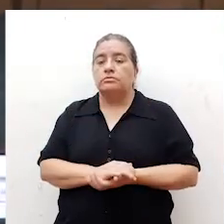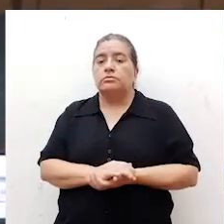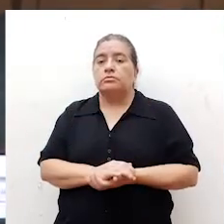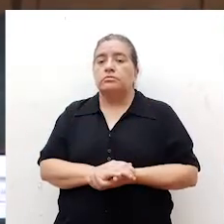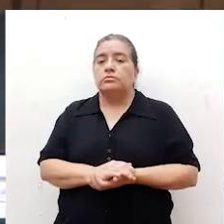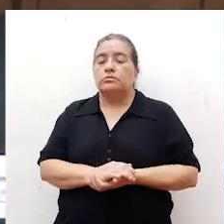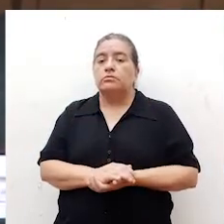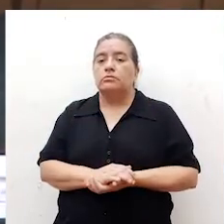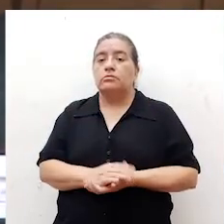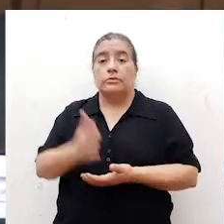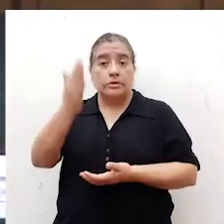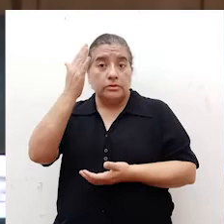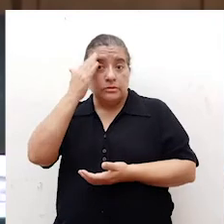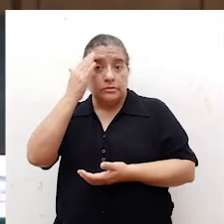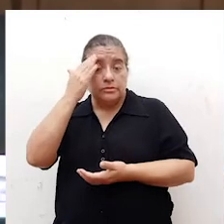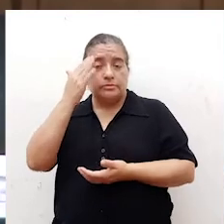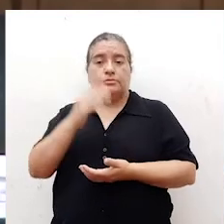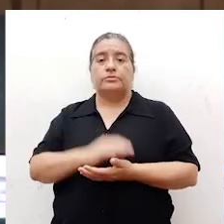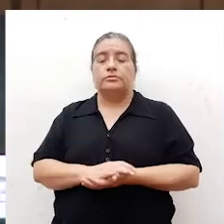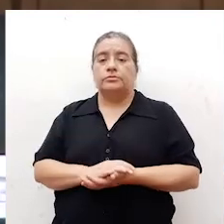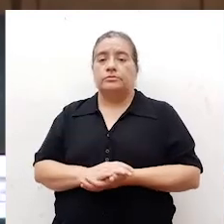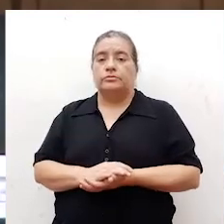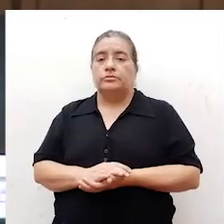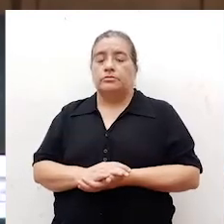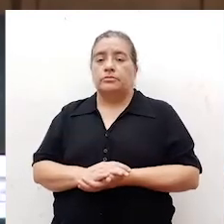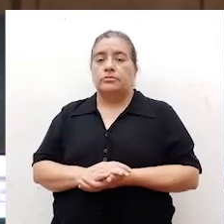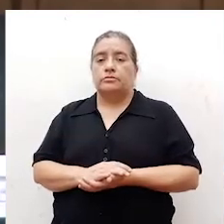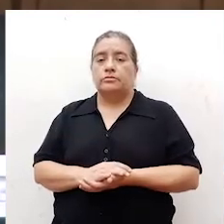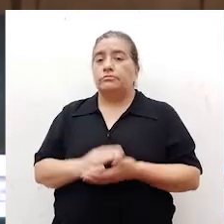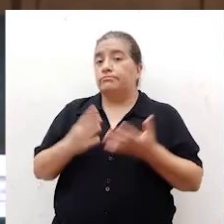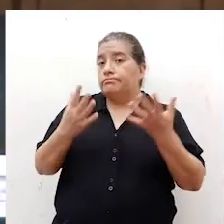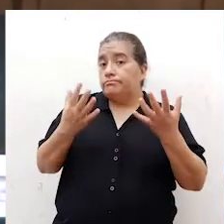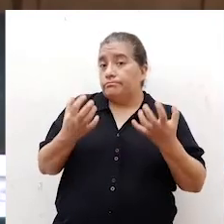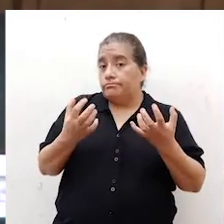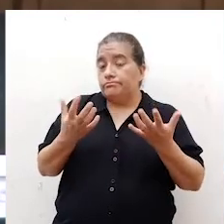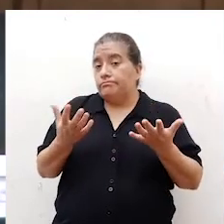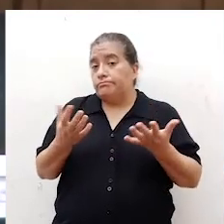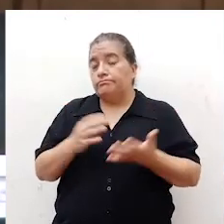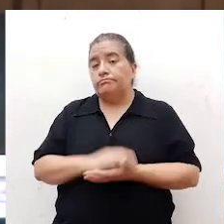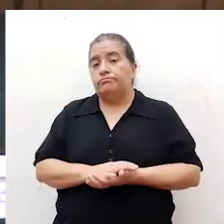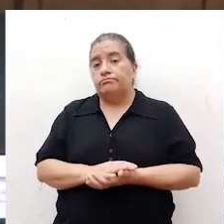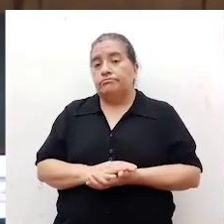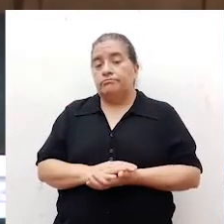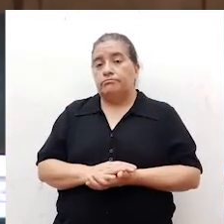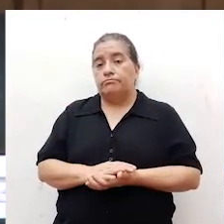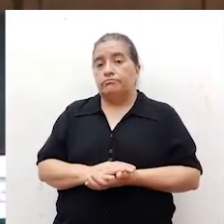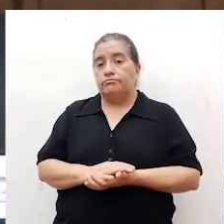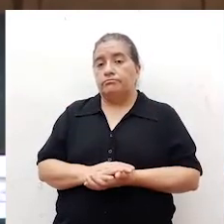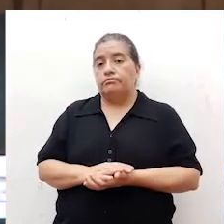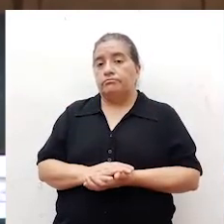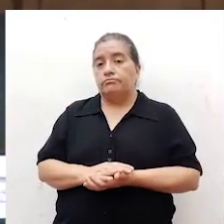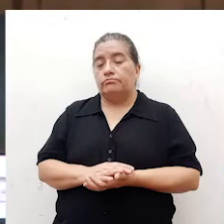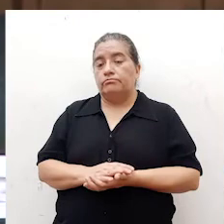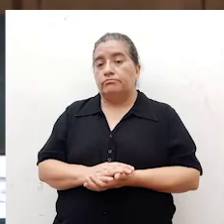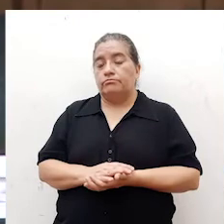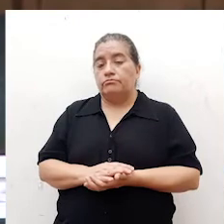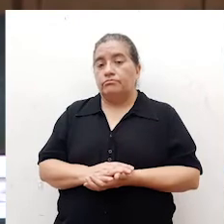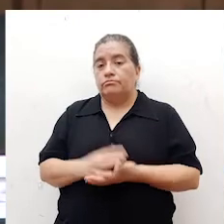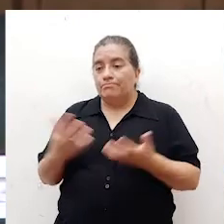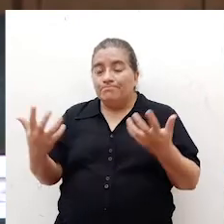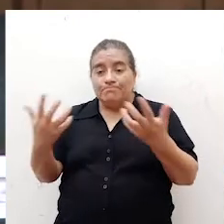pregunta es quizás un poco más subjetiva. ¿Considera usted que el gobierno del señor Martín Vizcarra fracasó en cuanto al manejo de la